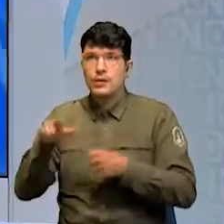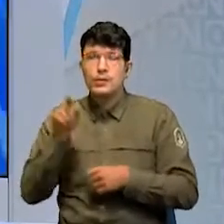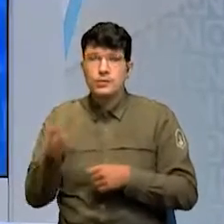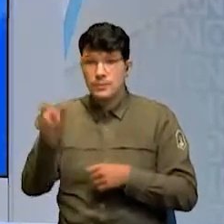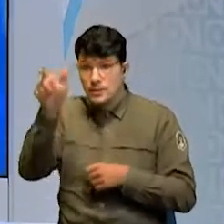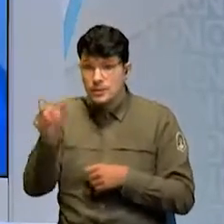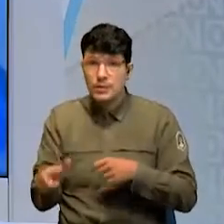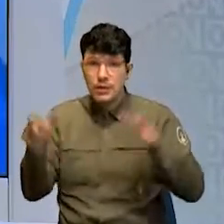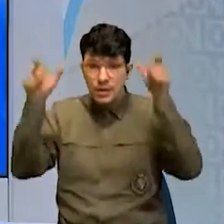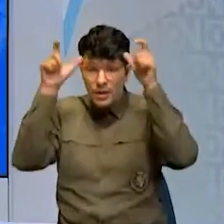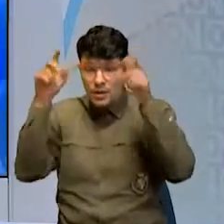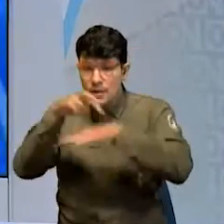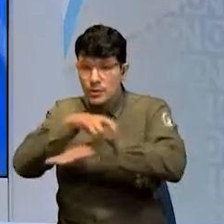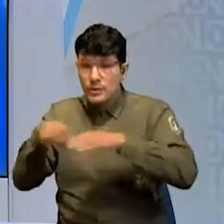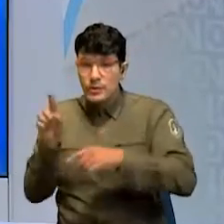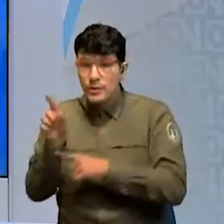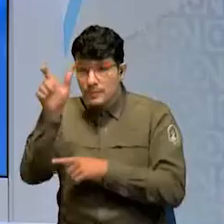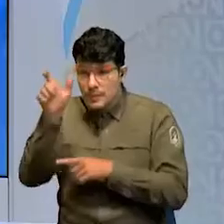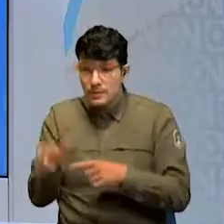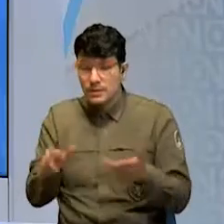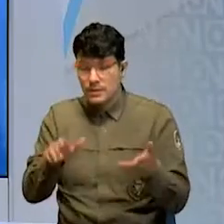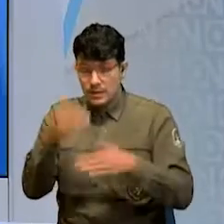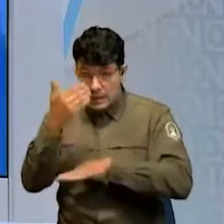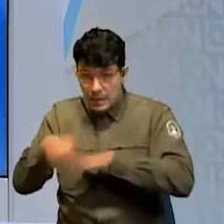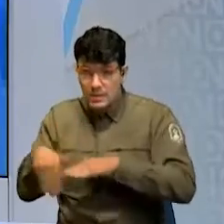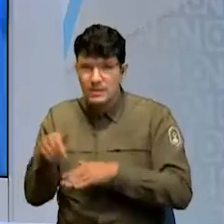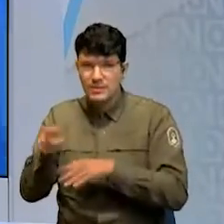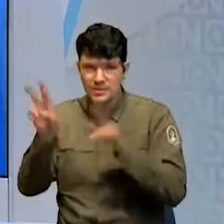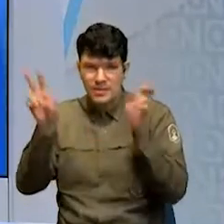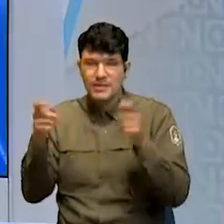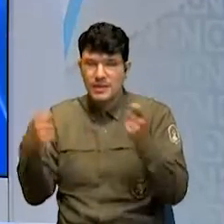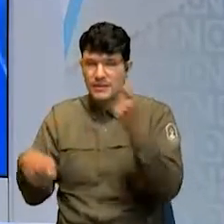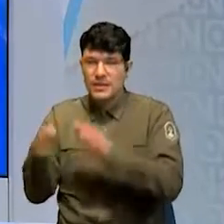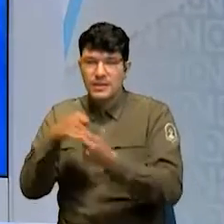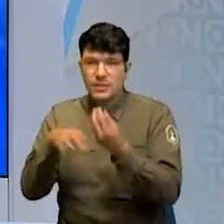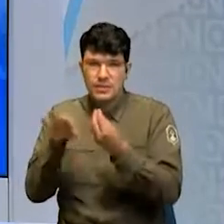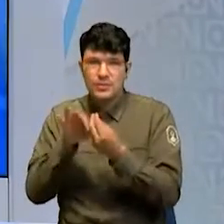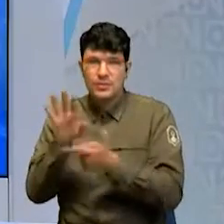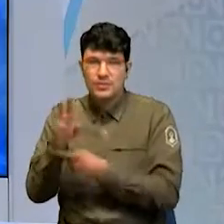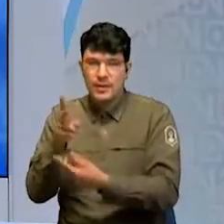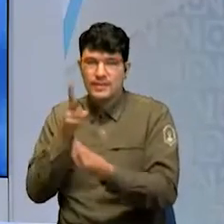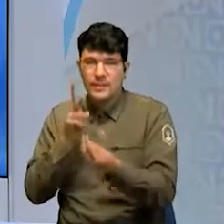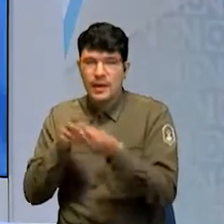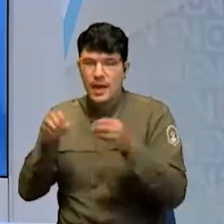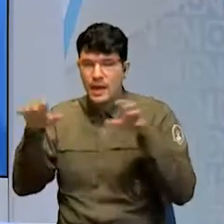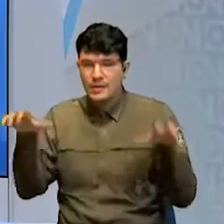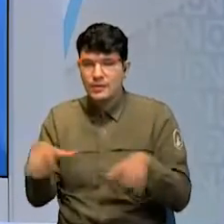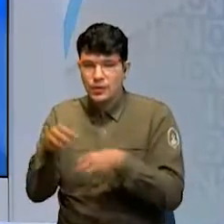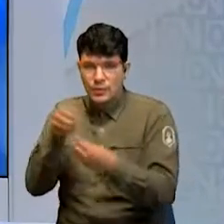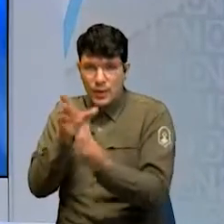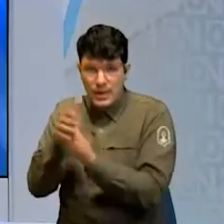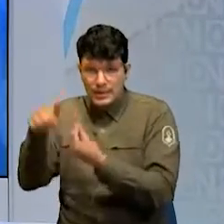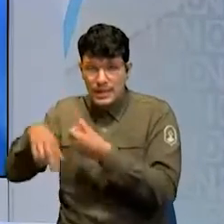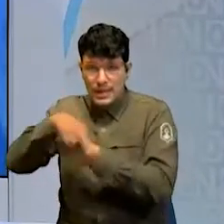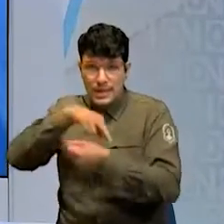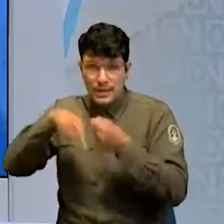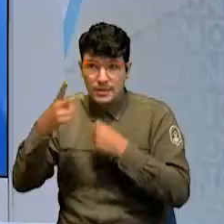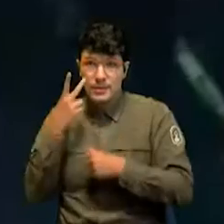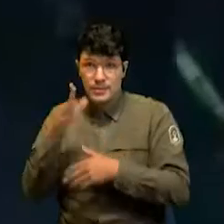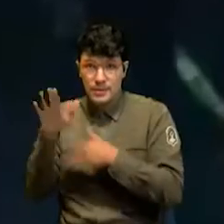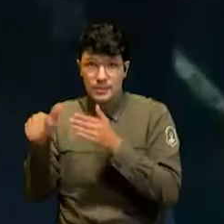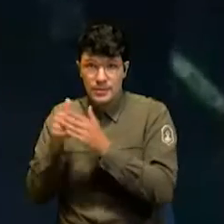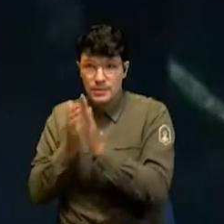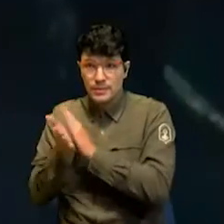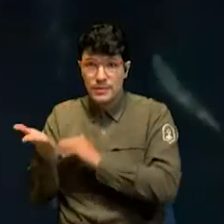al parecer por hurto y un habitante de calle por temas de microtráfico son las víctimas que sigue dejando la ola violenta en esta región del país